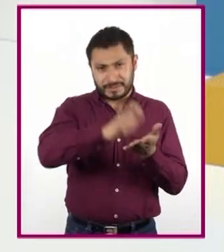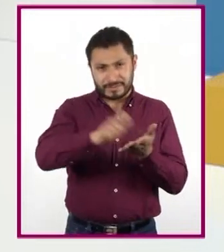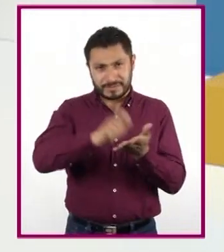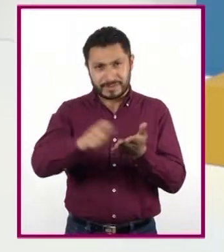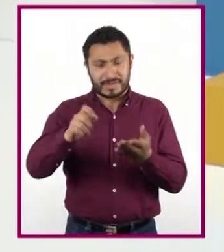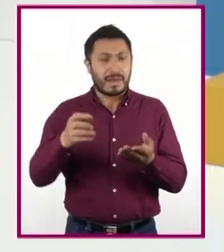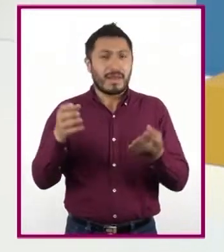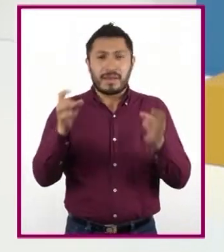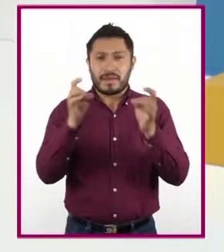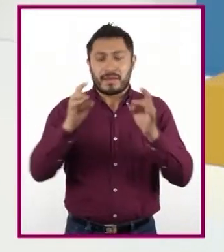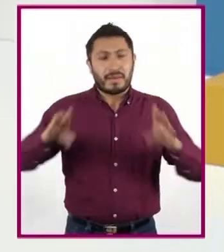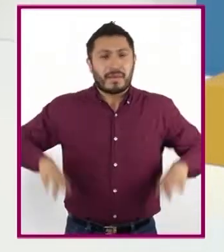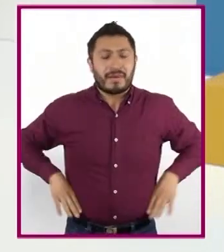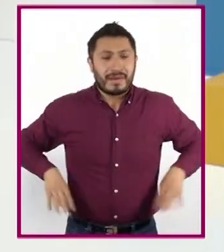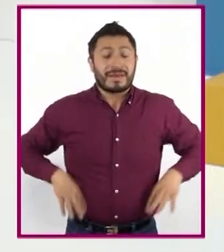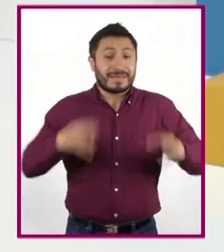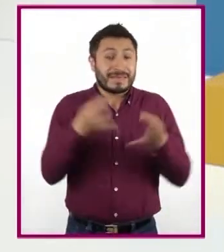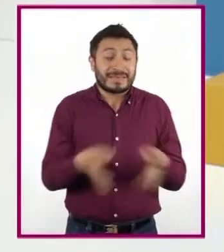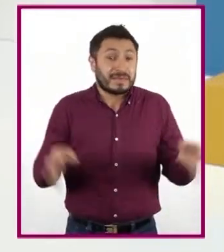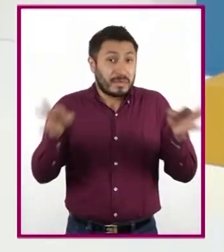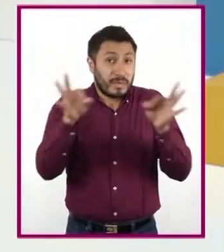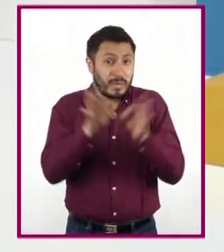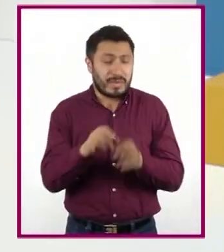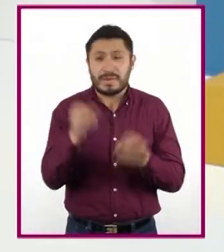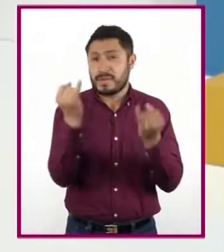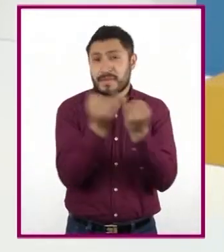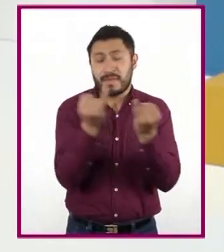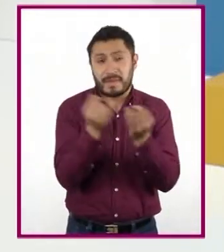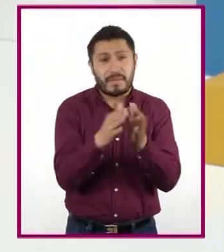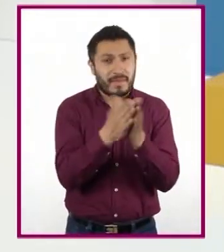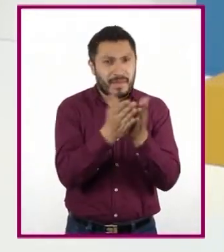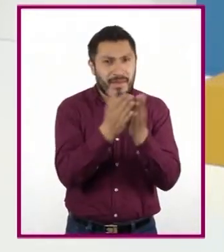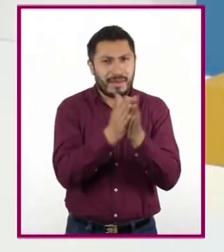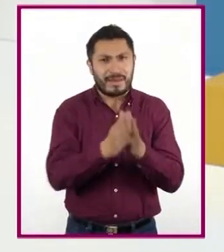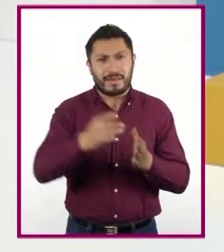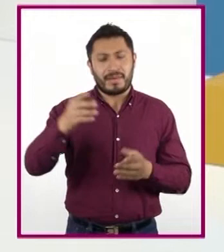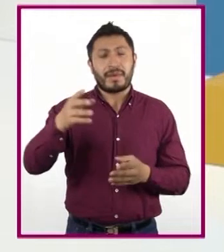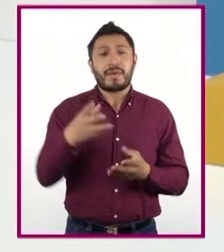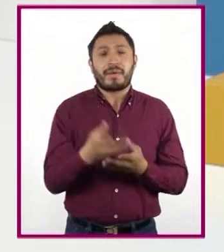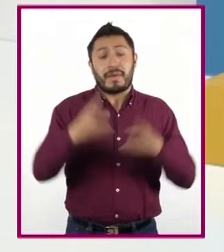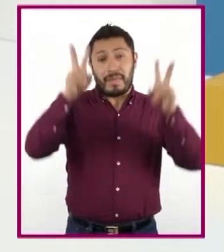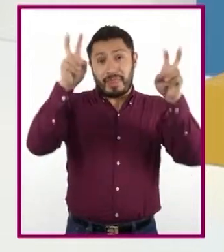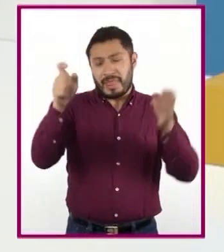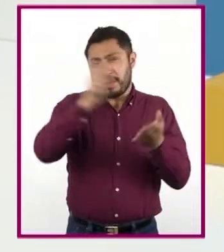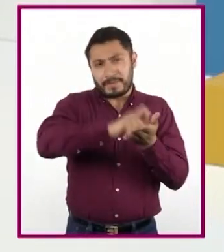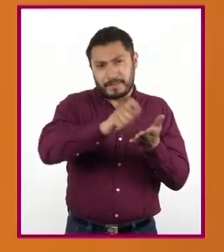los aspectos que consideren más relevantes, así como su libro de texto para complementar el tema.